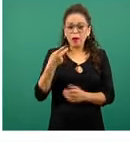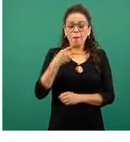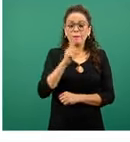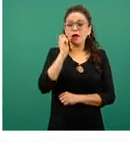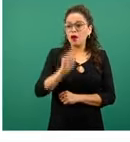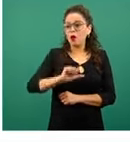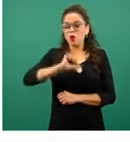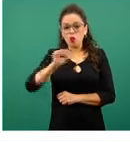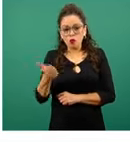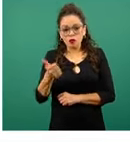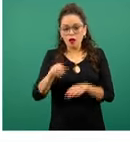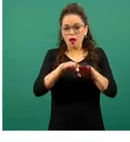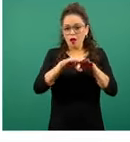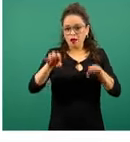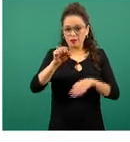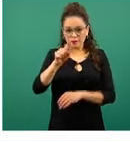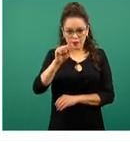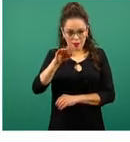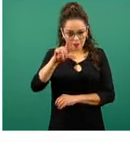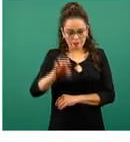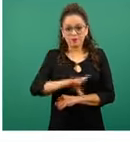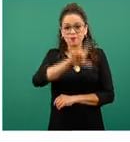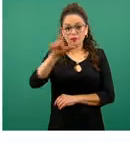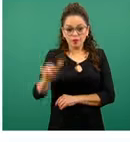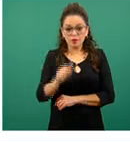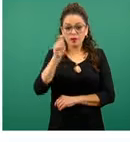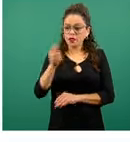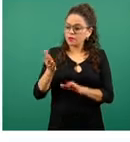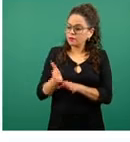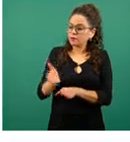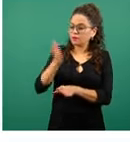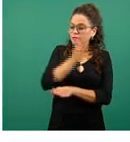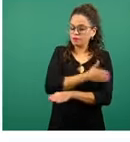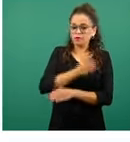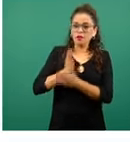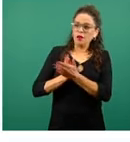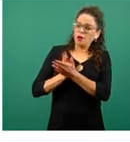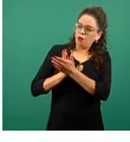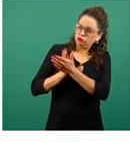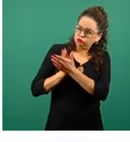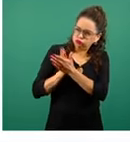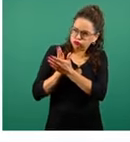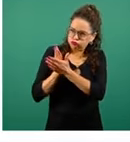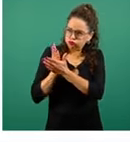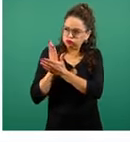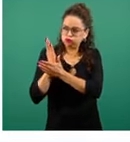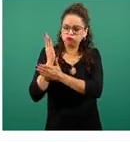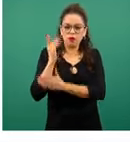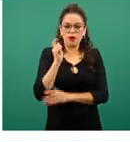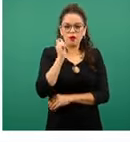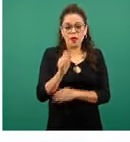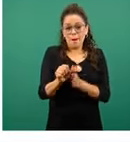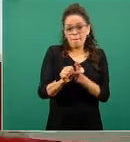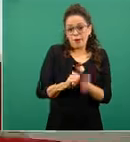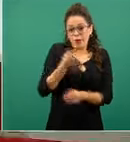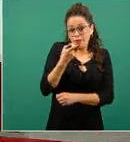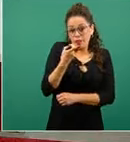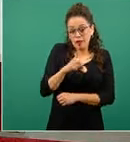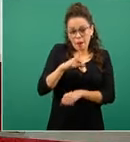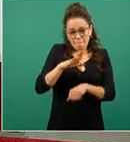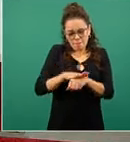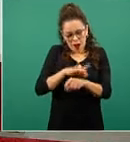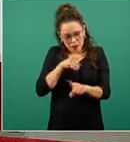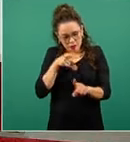momento dijimos al menos lo que es la tendencia ascendente que teníamos durante todo el fin del año pasado, para el mes de diciembre